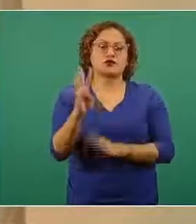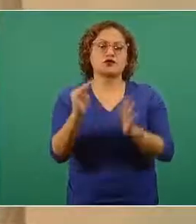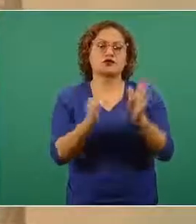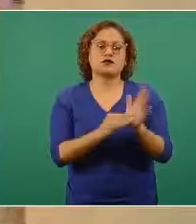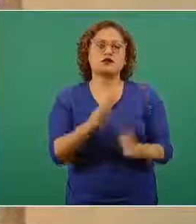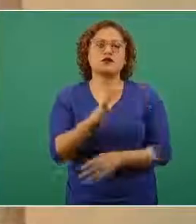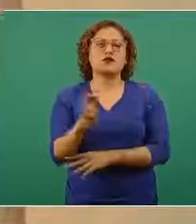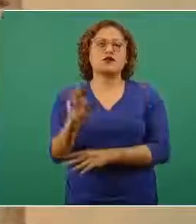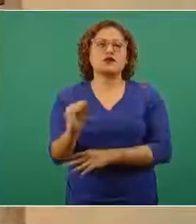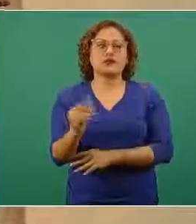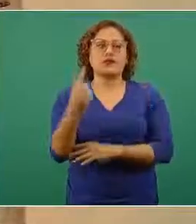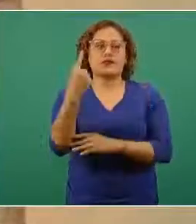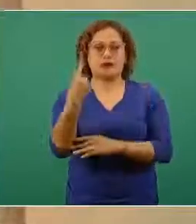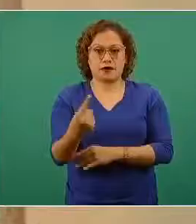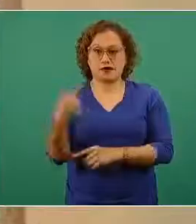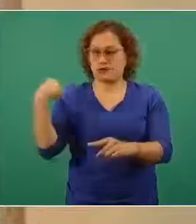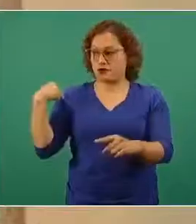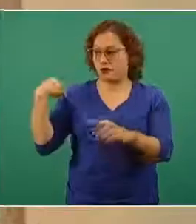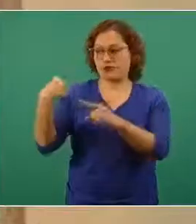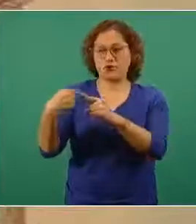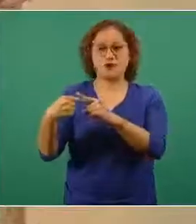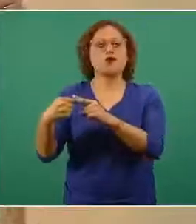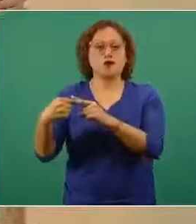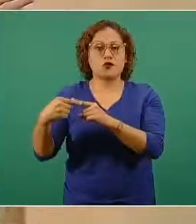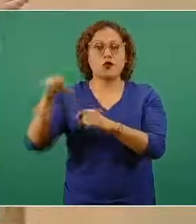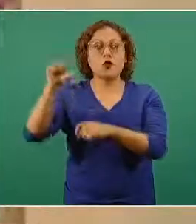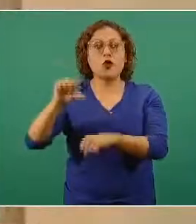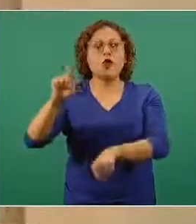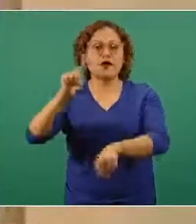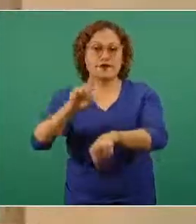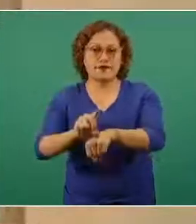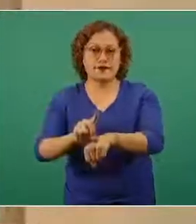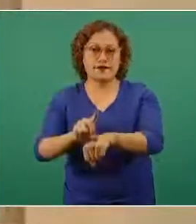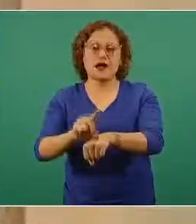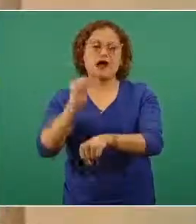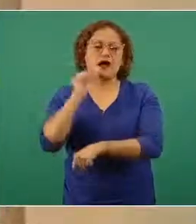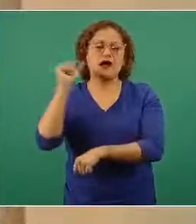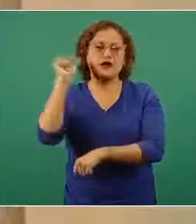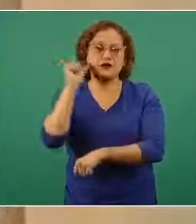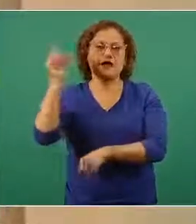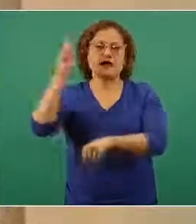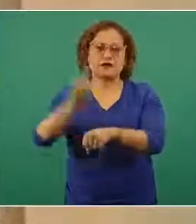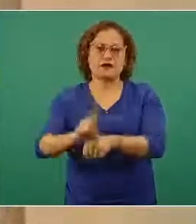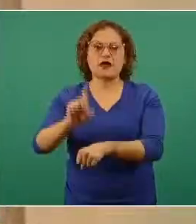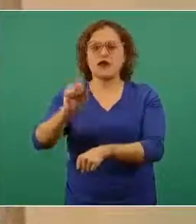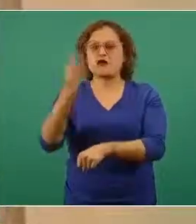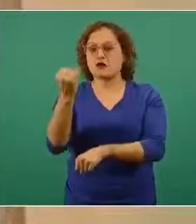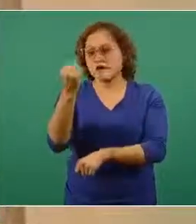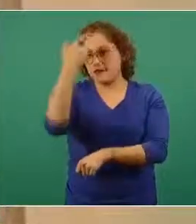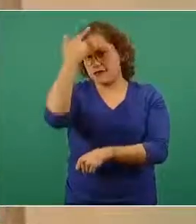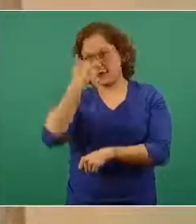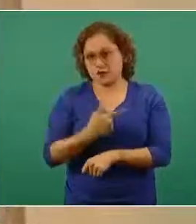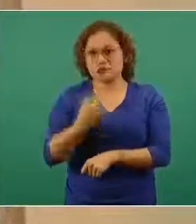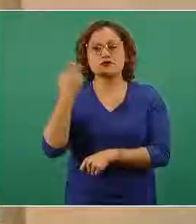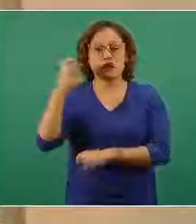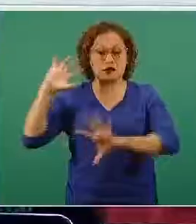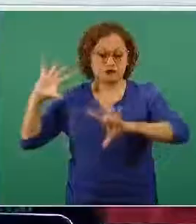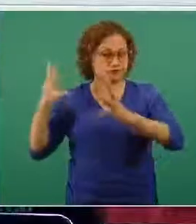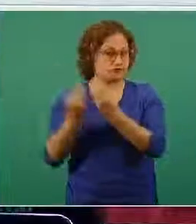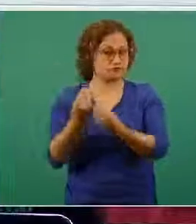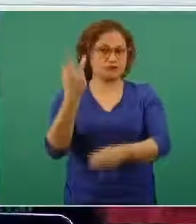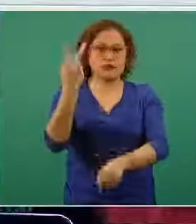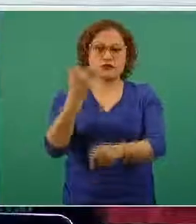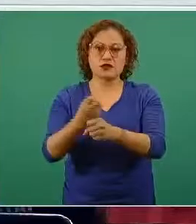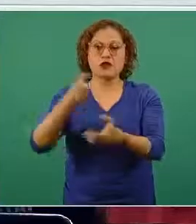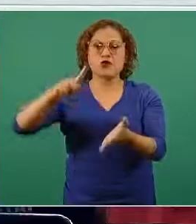3.844.491 con el corte, recuerden que es a las 21 horas del día de ayer. Esa es la cifra de esquemas completos de